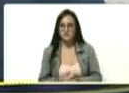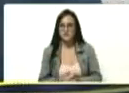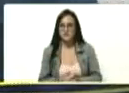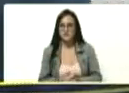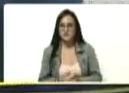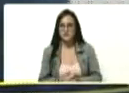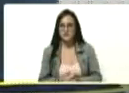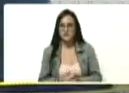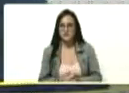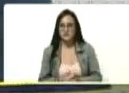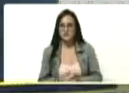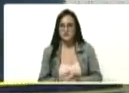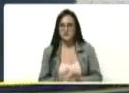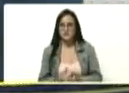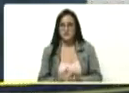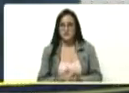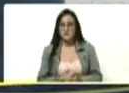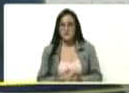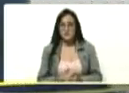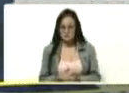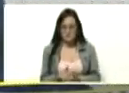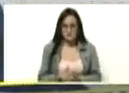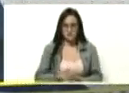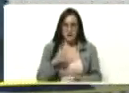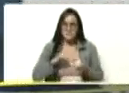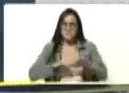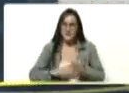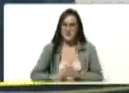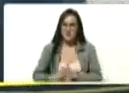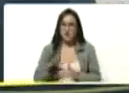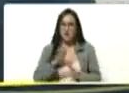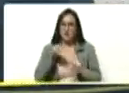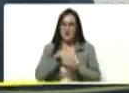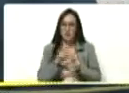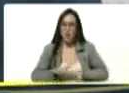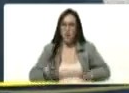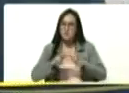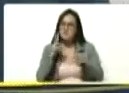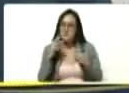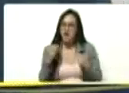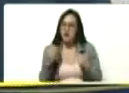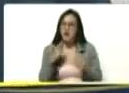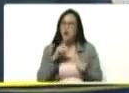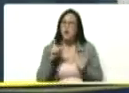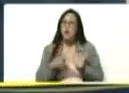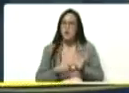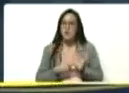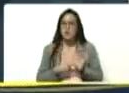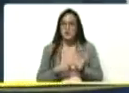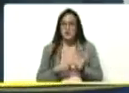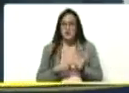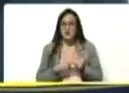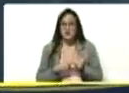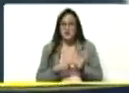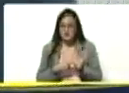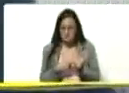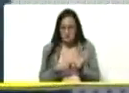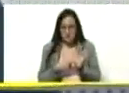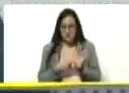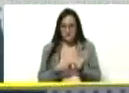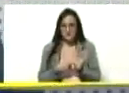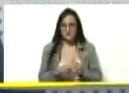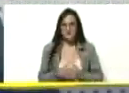y una mayor presión dentro de Naciones Unidas para que se cumpla lo que se